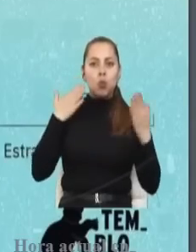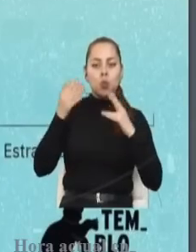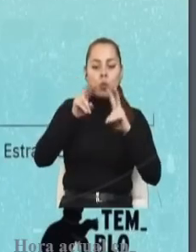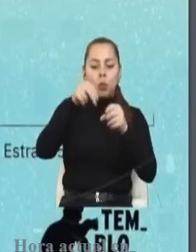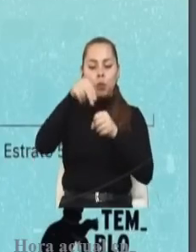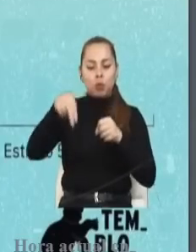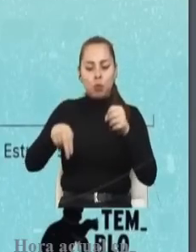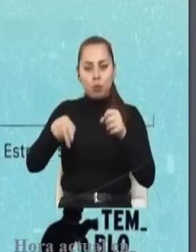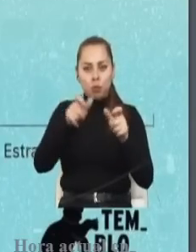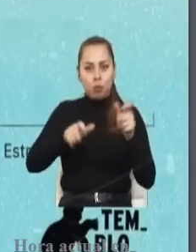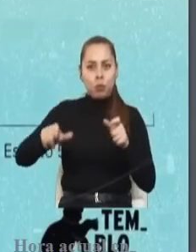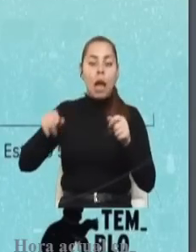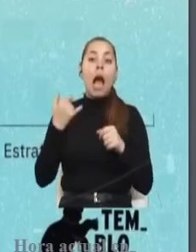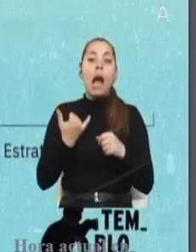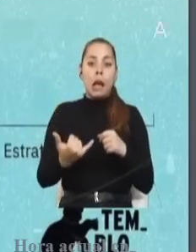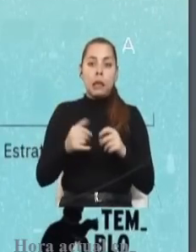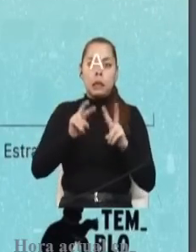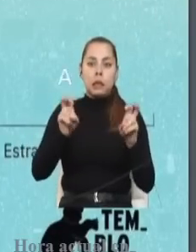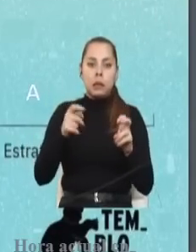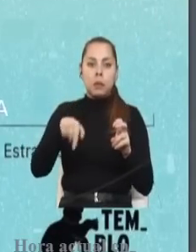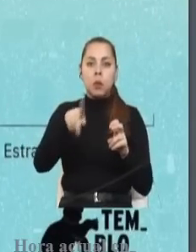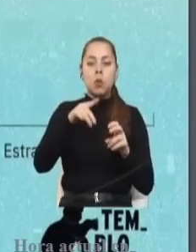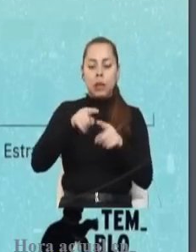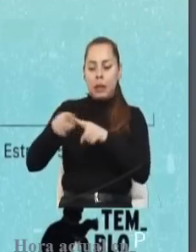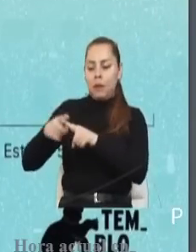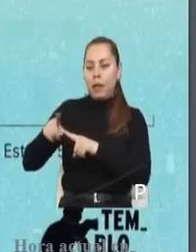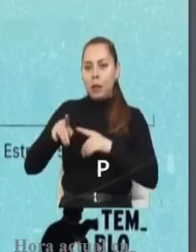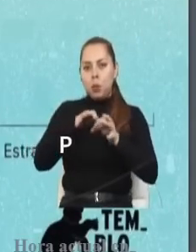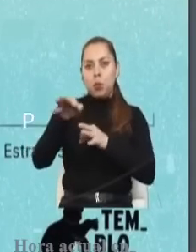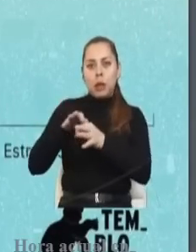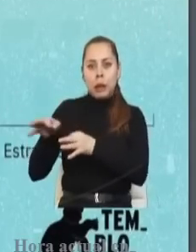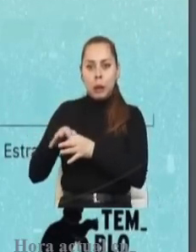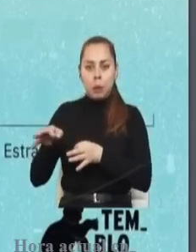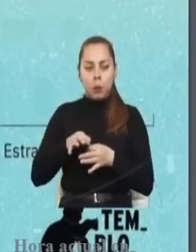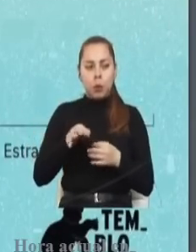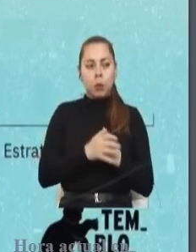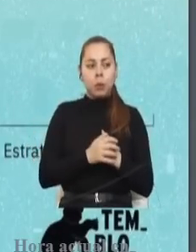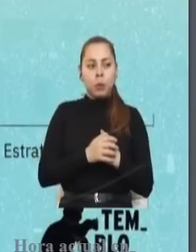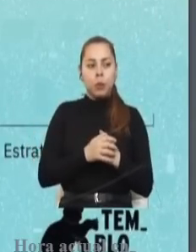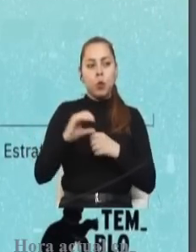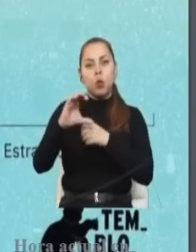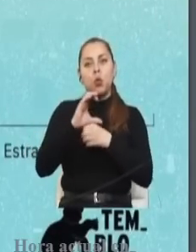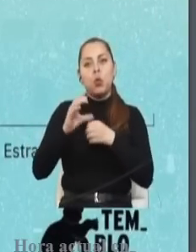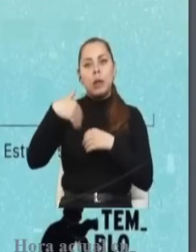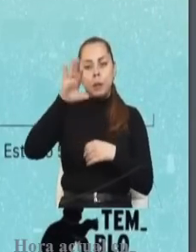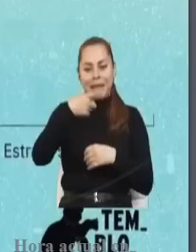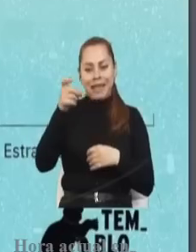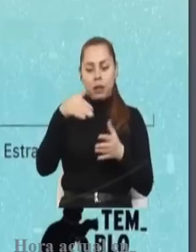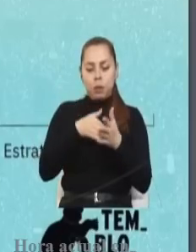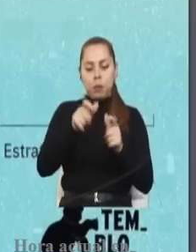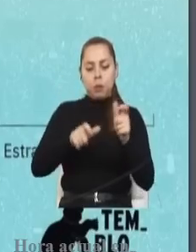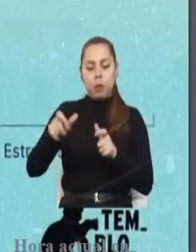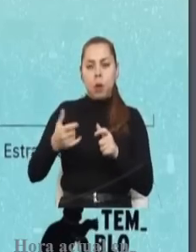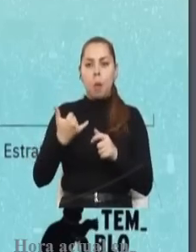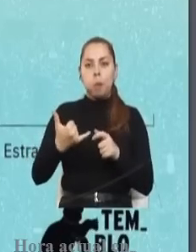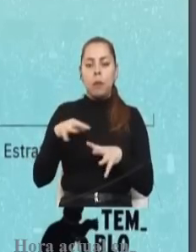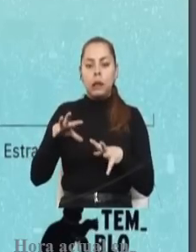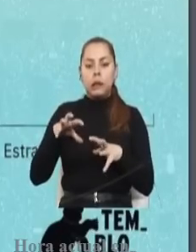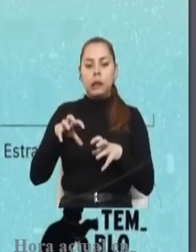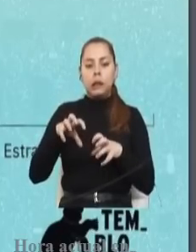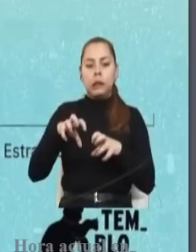ciudadana. Ahí, en la mayoría de municipios, en ciudades de más de 100.000 habitantes, tenemos un